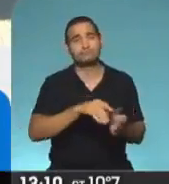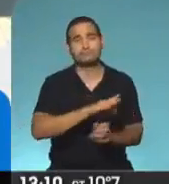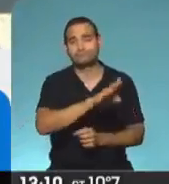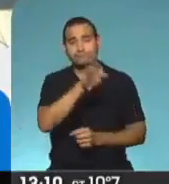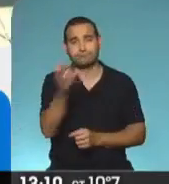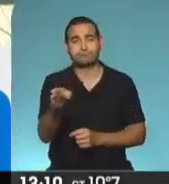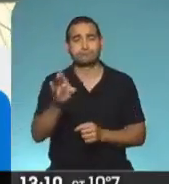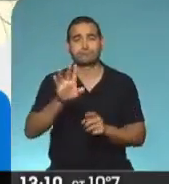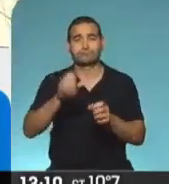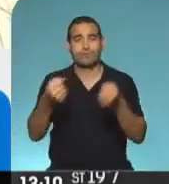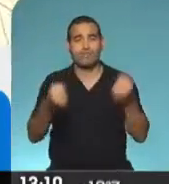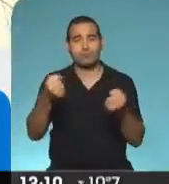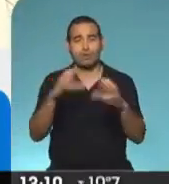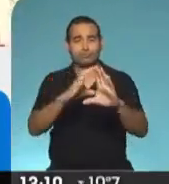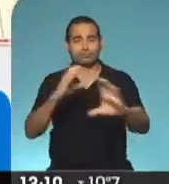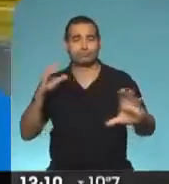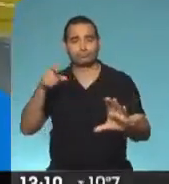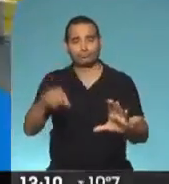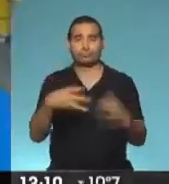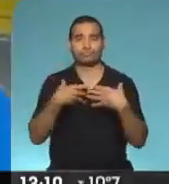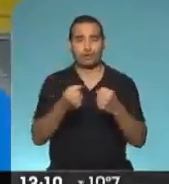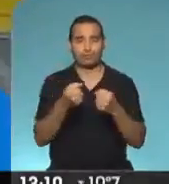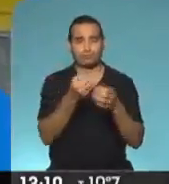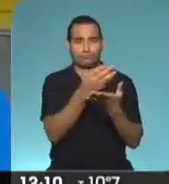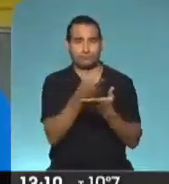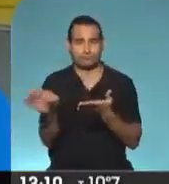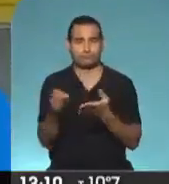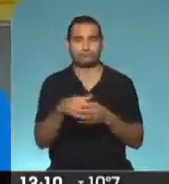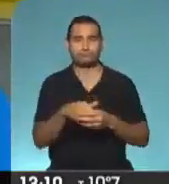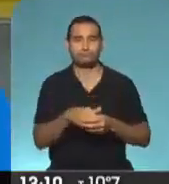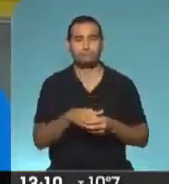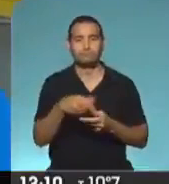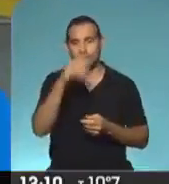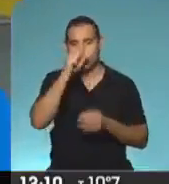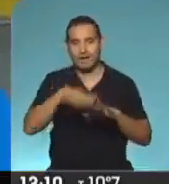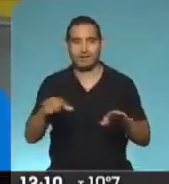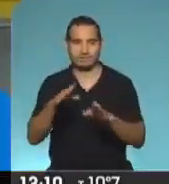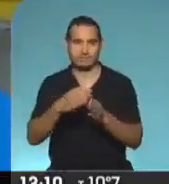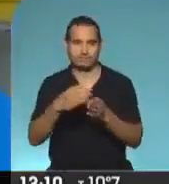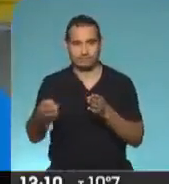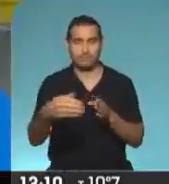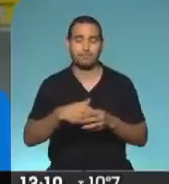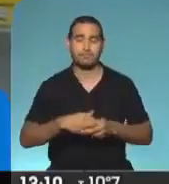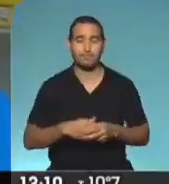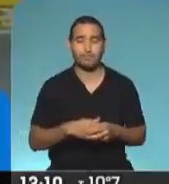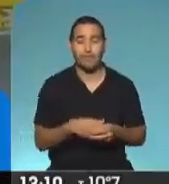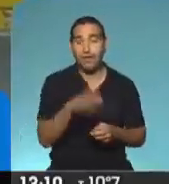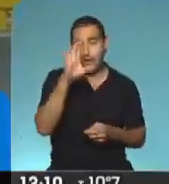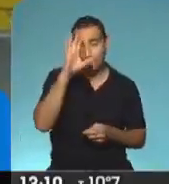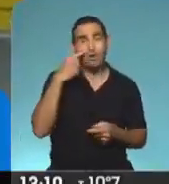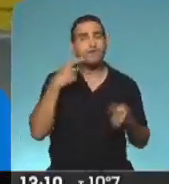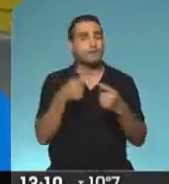directamente al camión sanitario que lo separa una vereda de lo que es este jardín de infantes. Recordemos que el objetivo